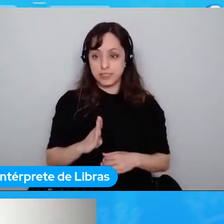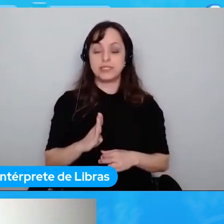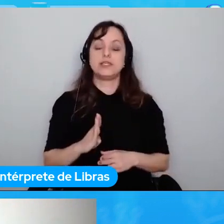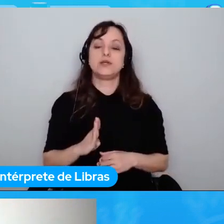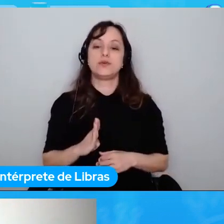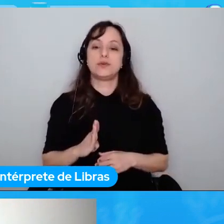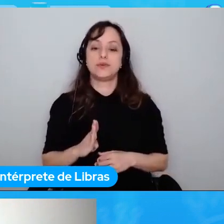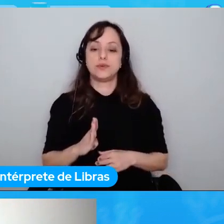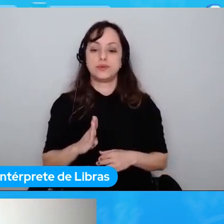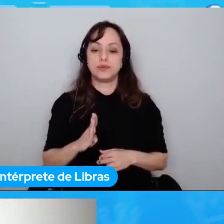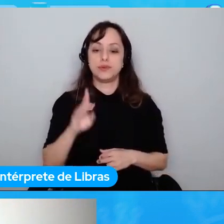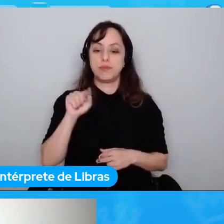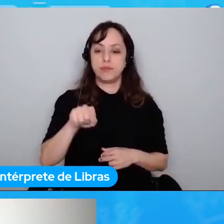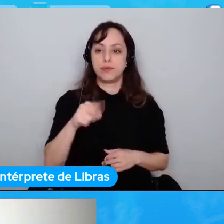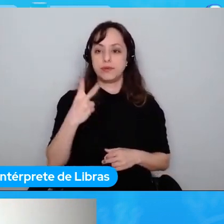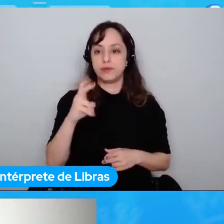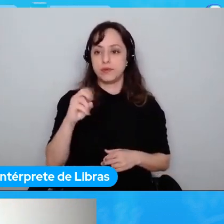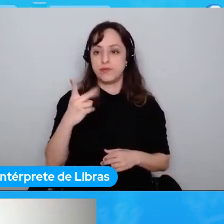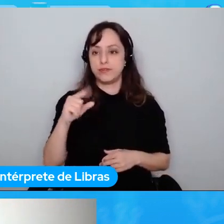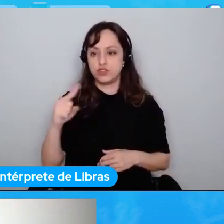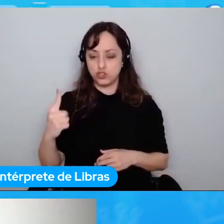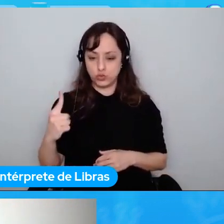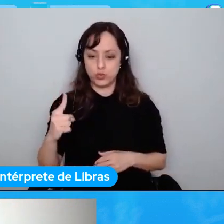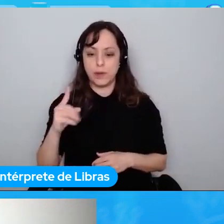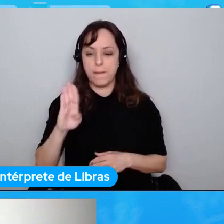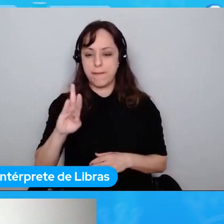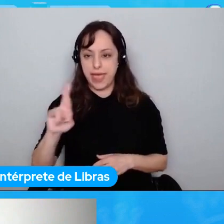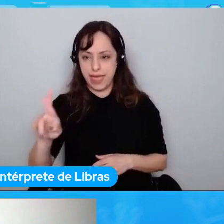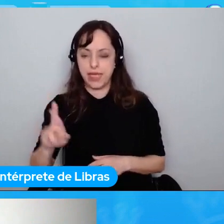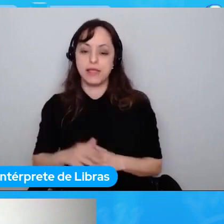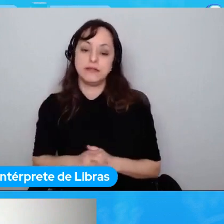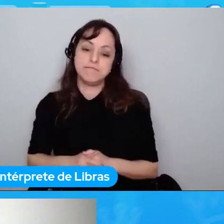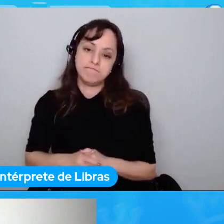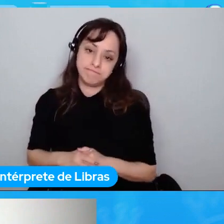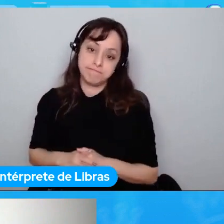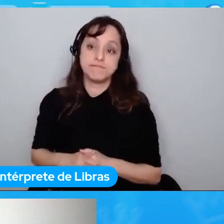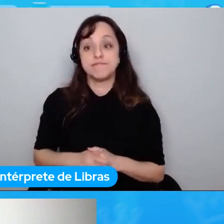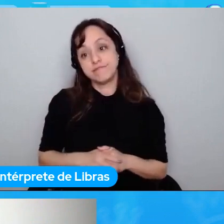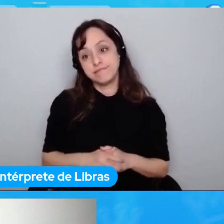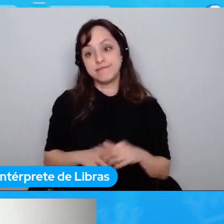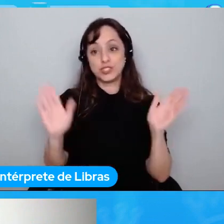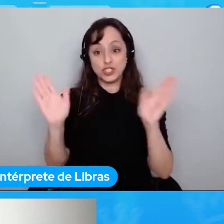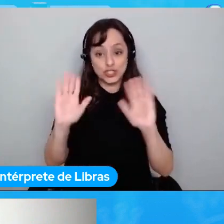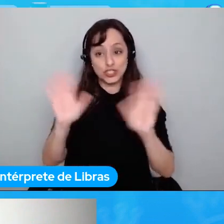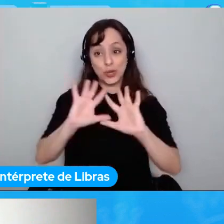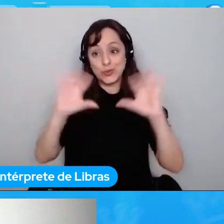2021.pythonbrasil.org.br. Muchas gracias, Roberto, una vez más. Y chao con todos.